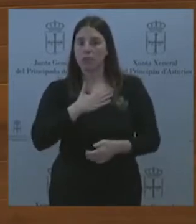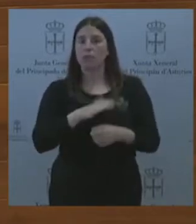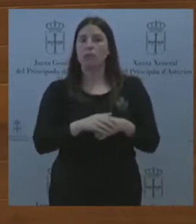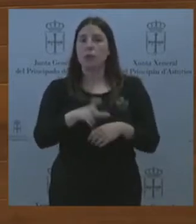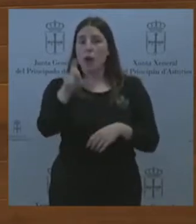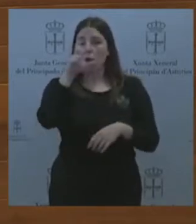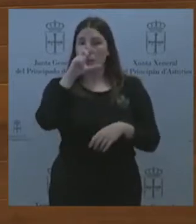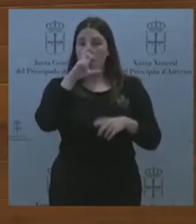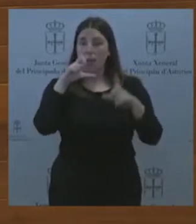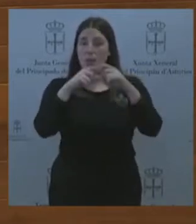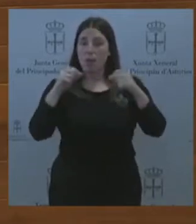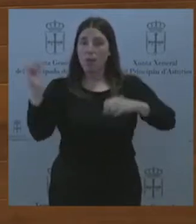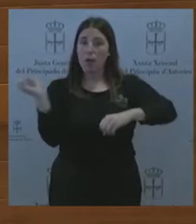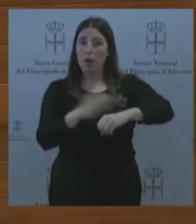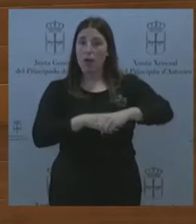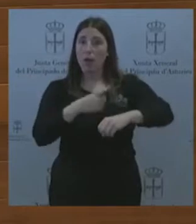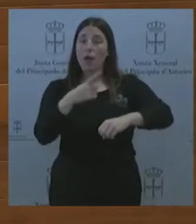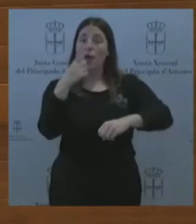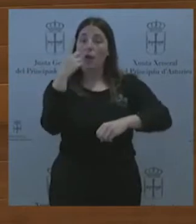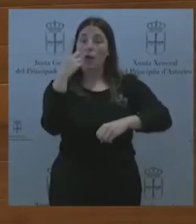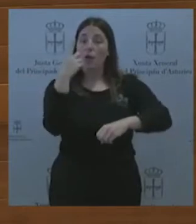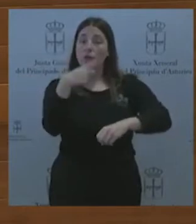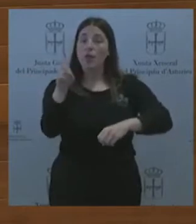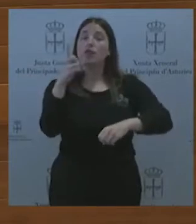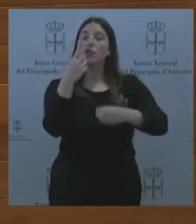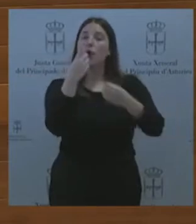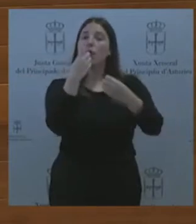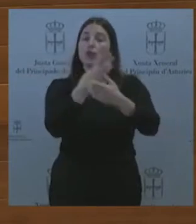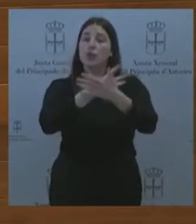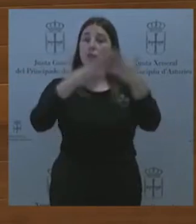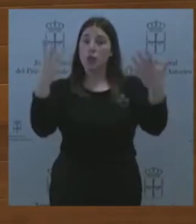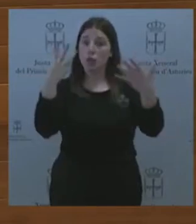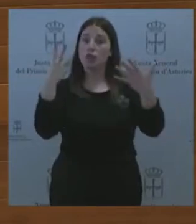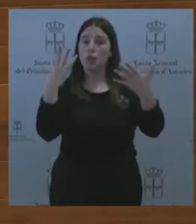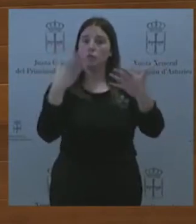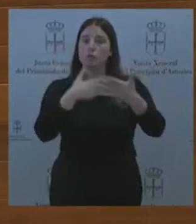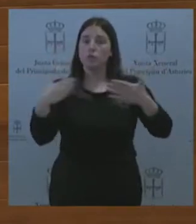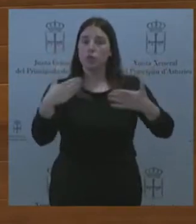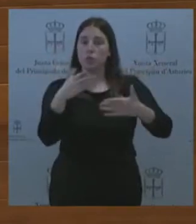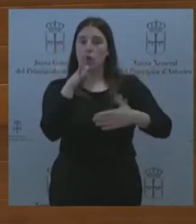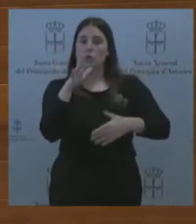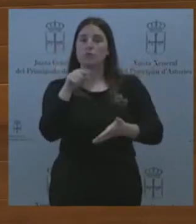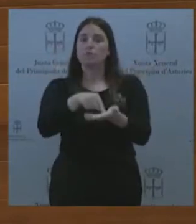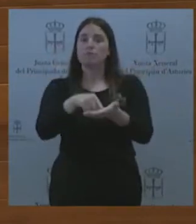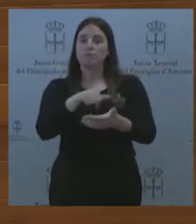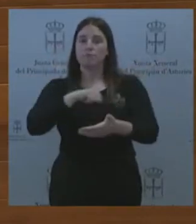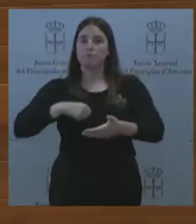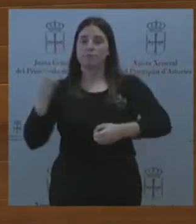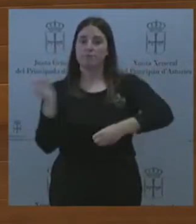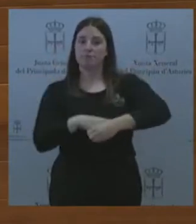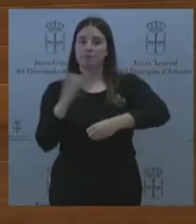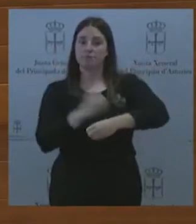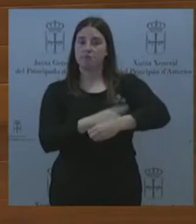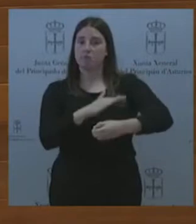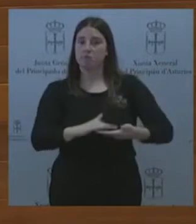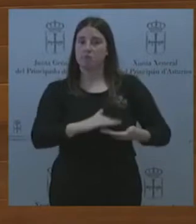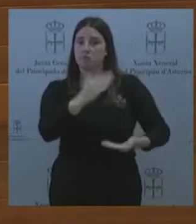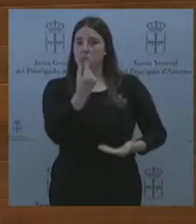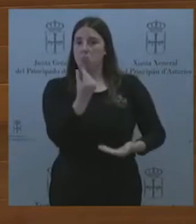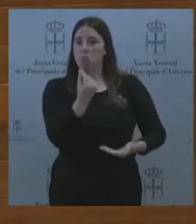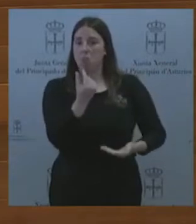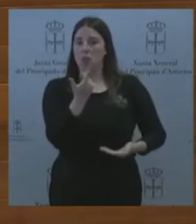euros por impuestos propios y se convierte en la región del noroeste con mayor peso en este tipo de cargas, el